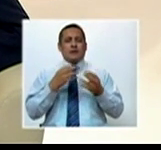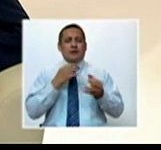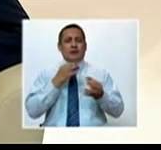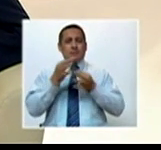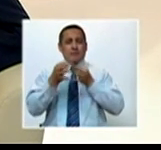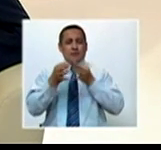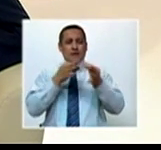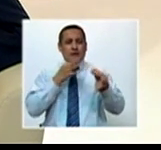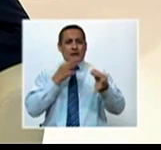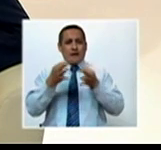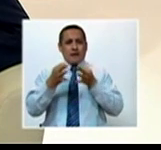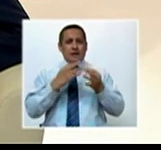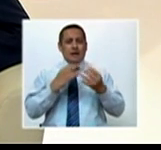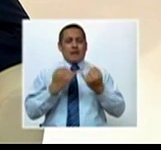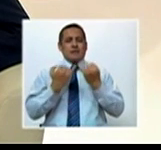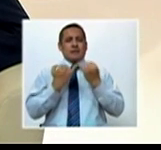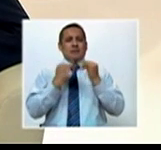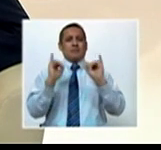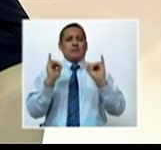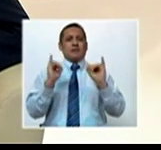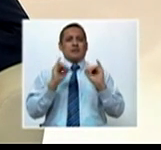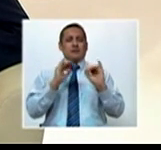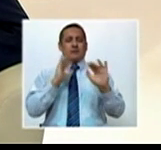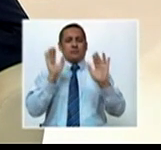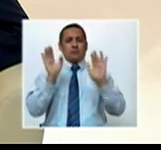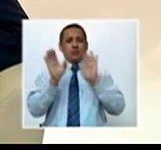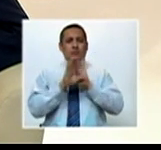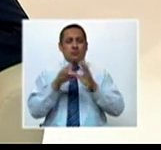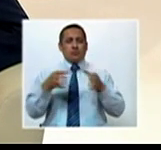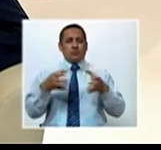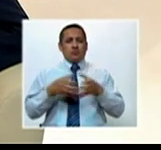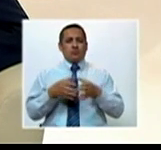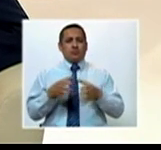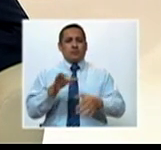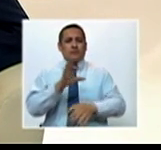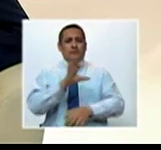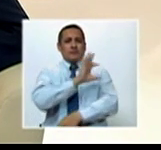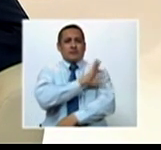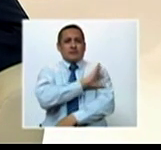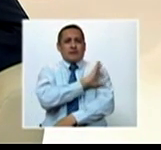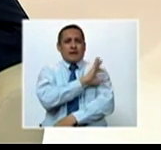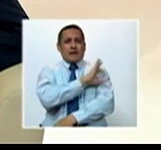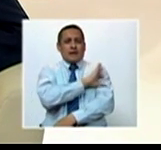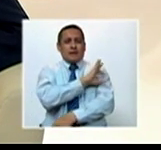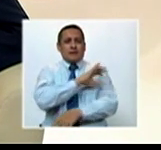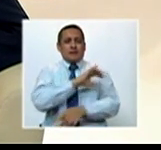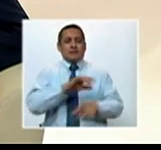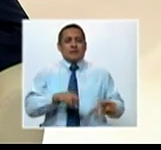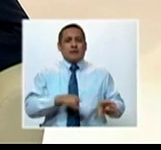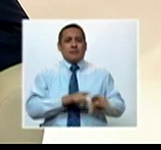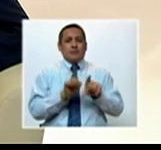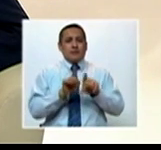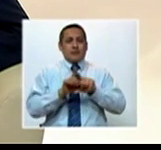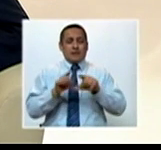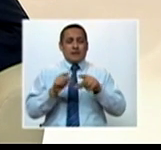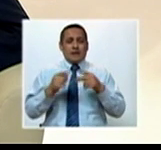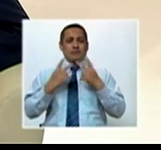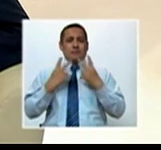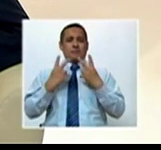todo caso, la independencia del Ministerio Público y